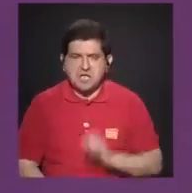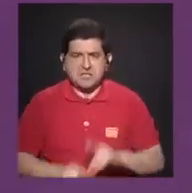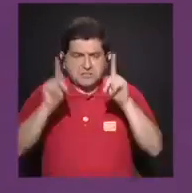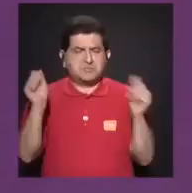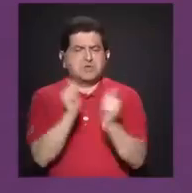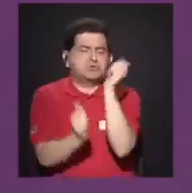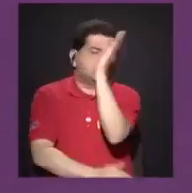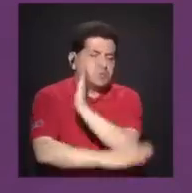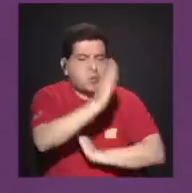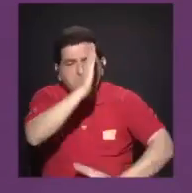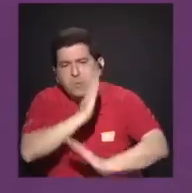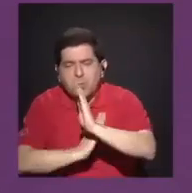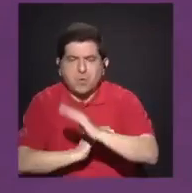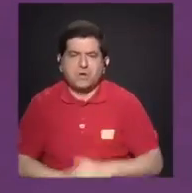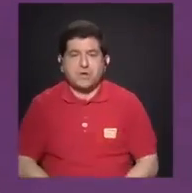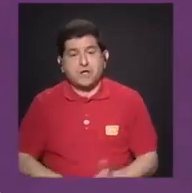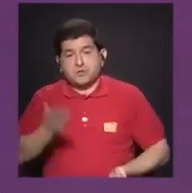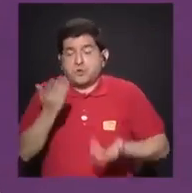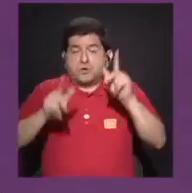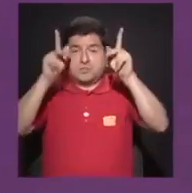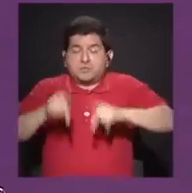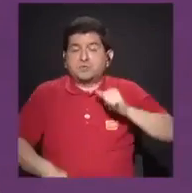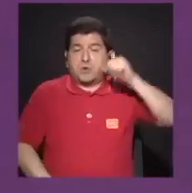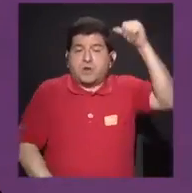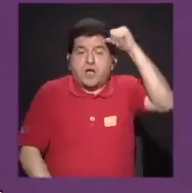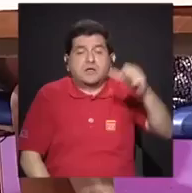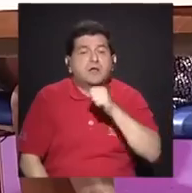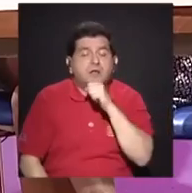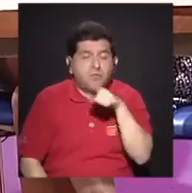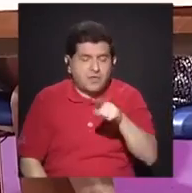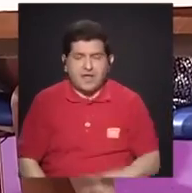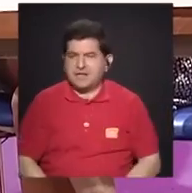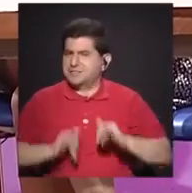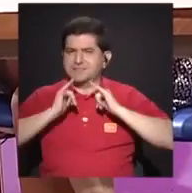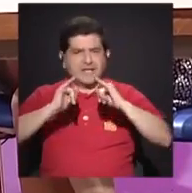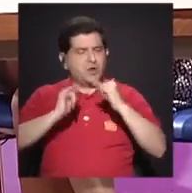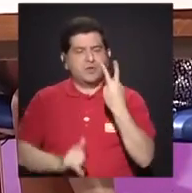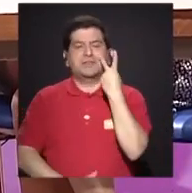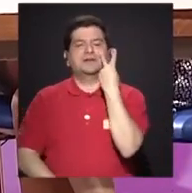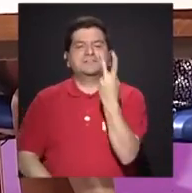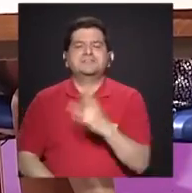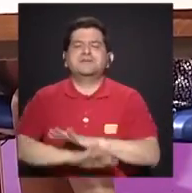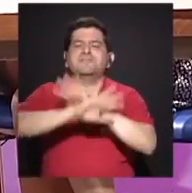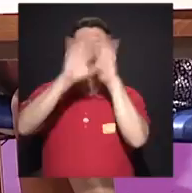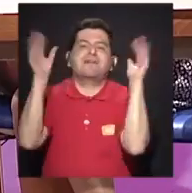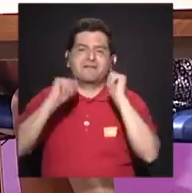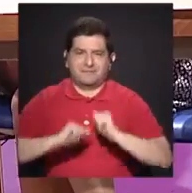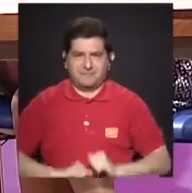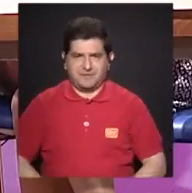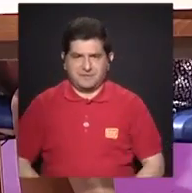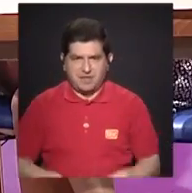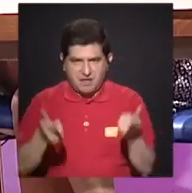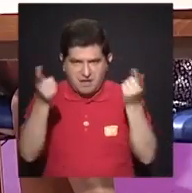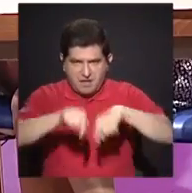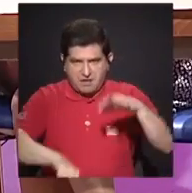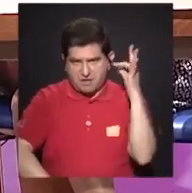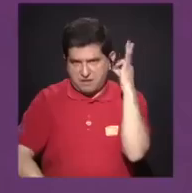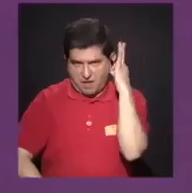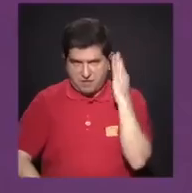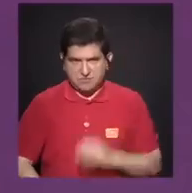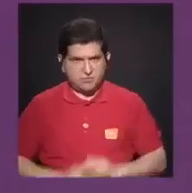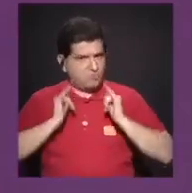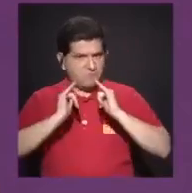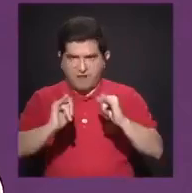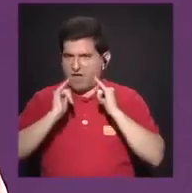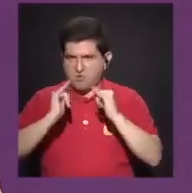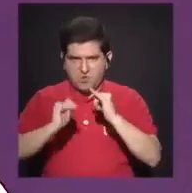con discapacidad o incluso de las personas adultas mayores, esa desigualdad salta a la vista fácilmente. En el caso de las mujeres, la